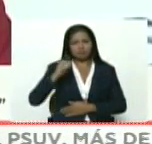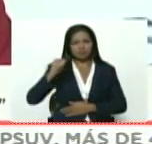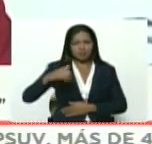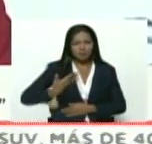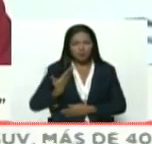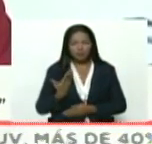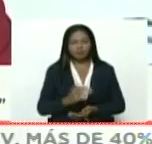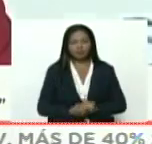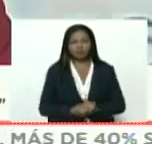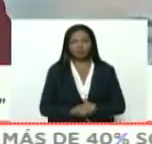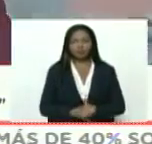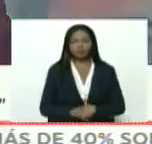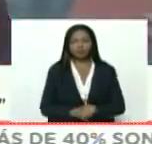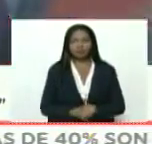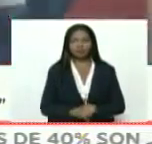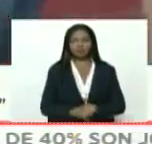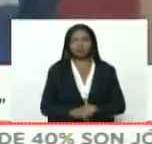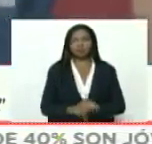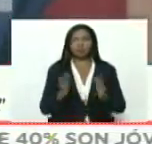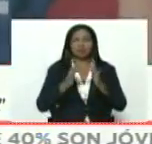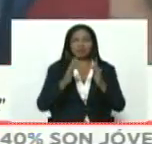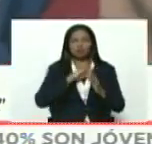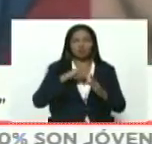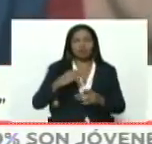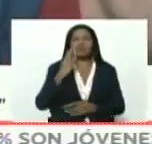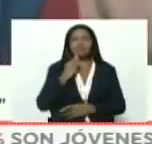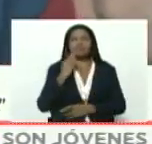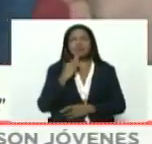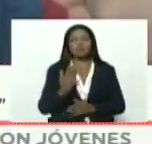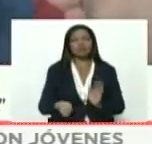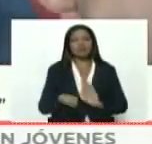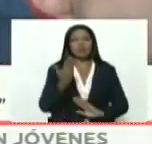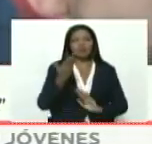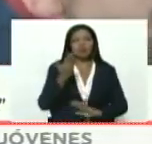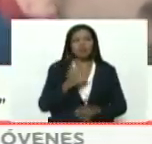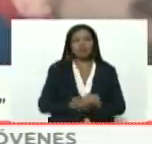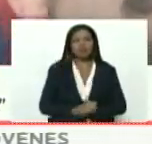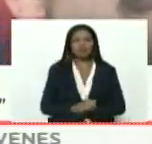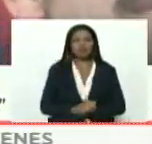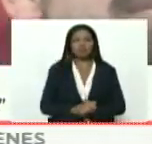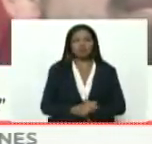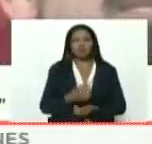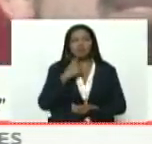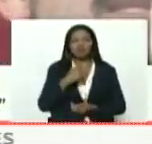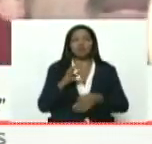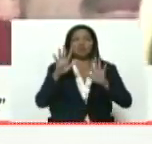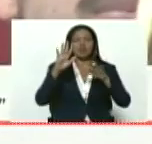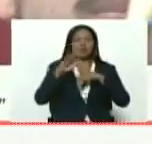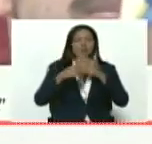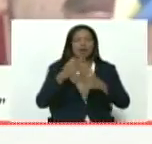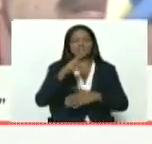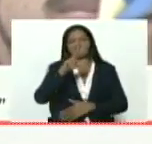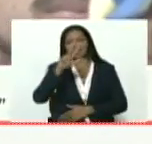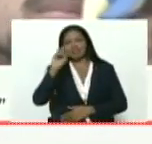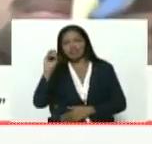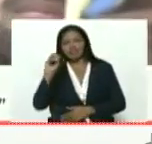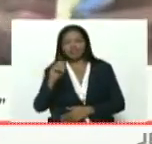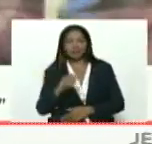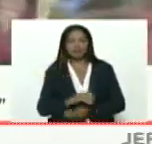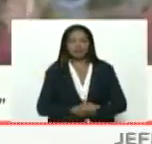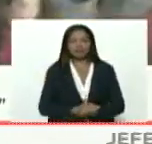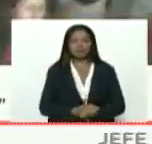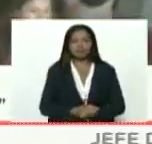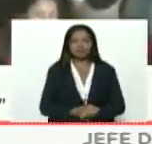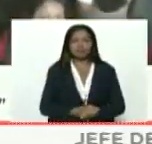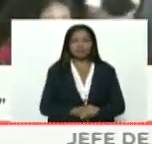puede transmitir nuestra experiencia, muy importante. No digo 10, digo 20, digo 30.